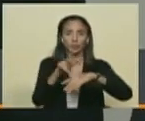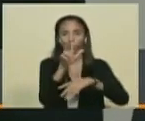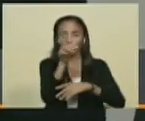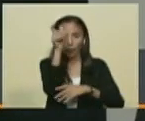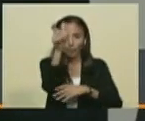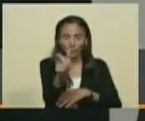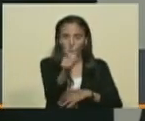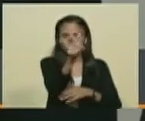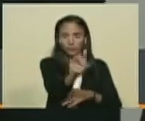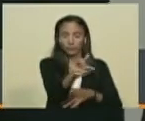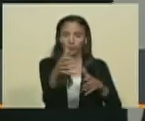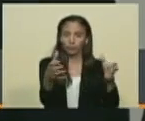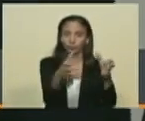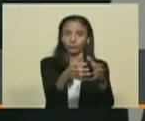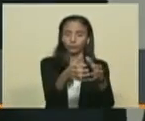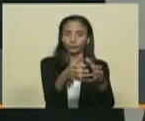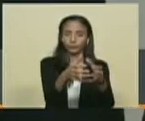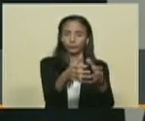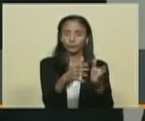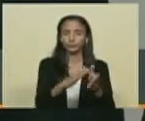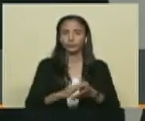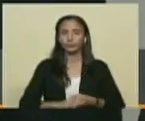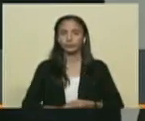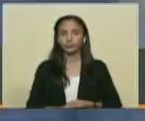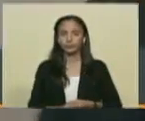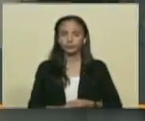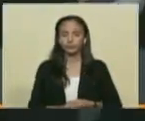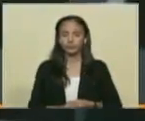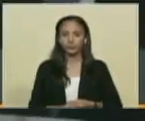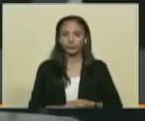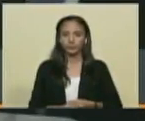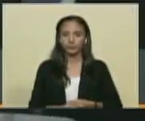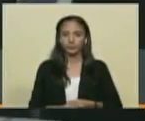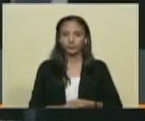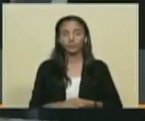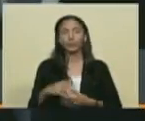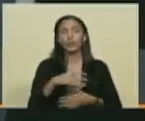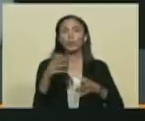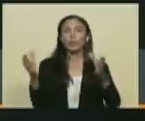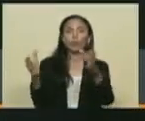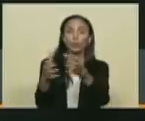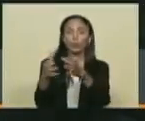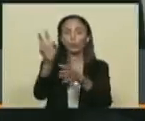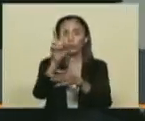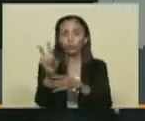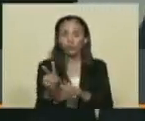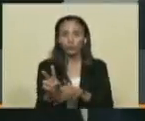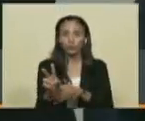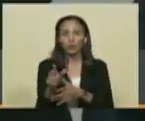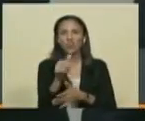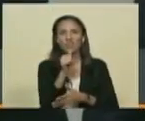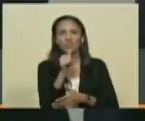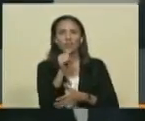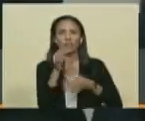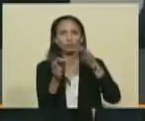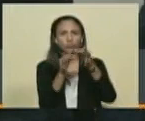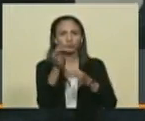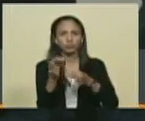Y por los comisionados venezolanos hablará por la